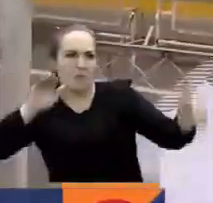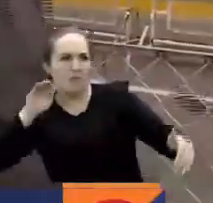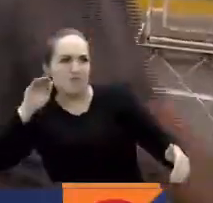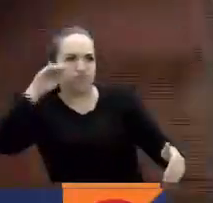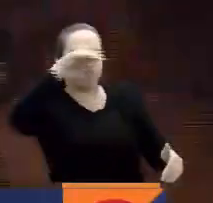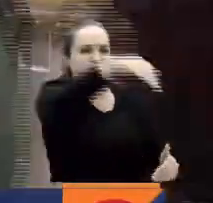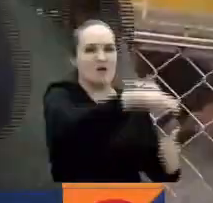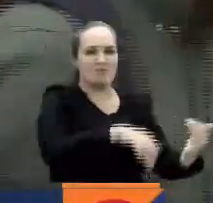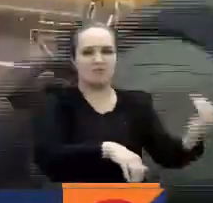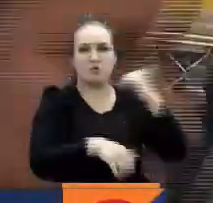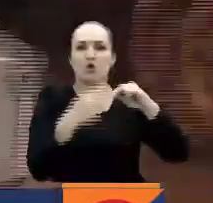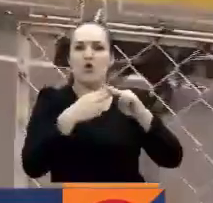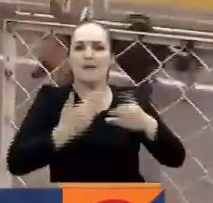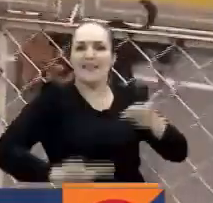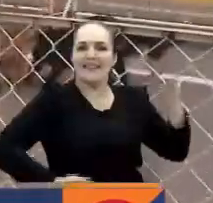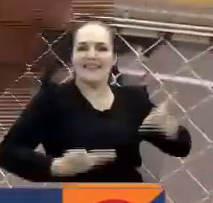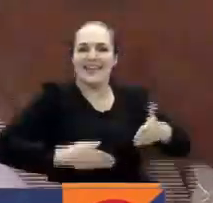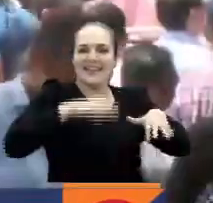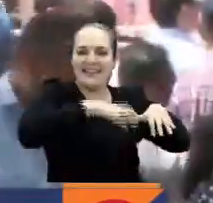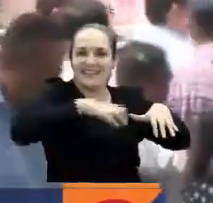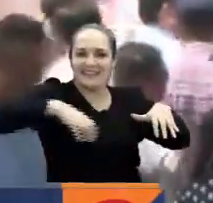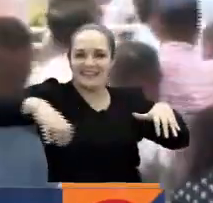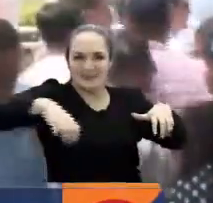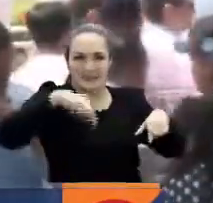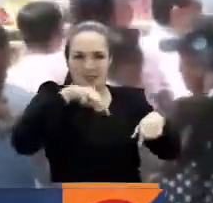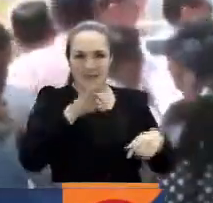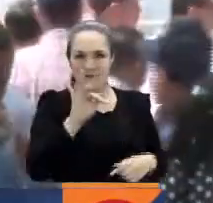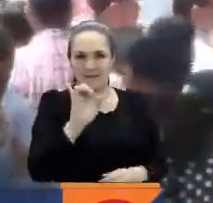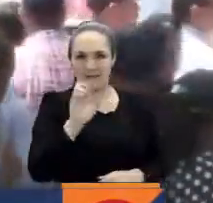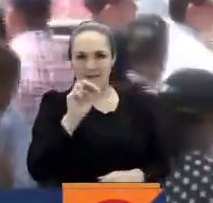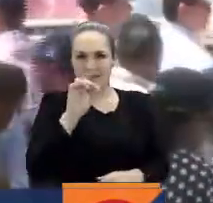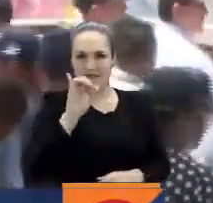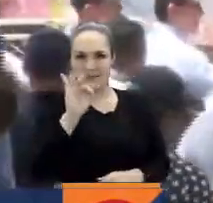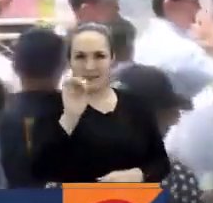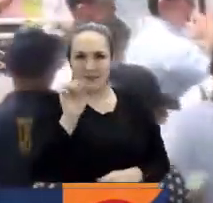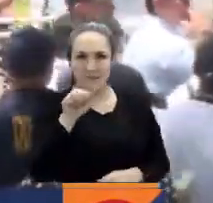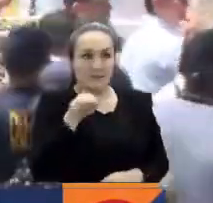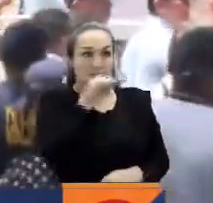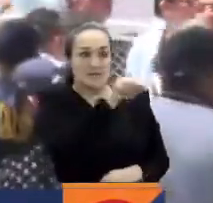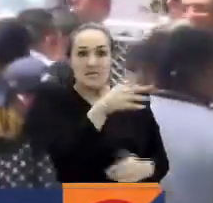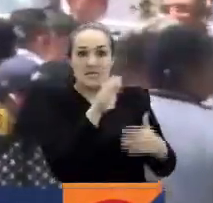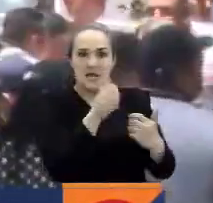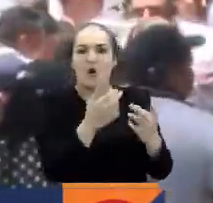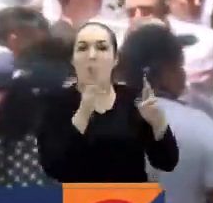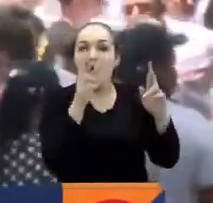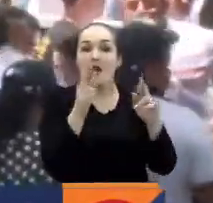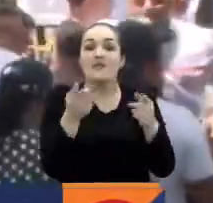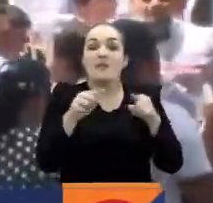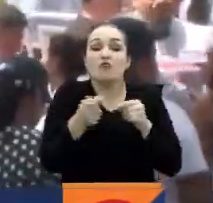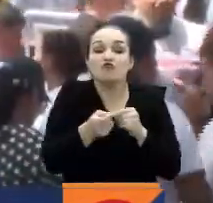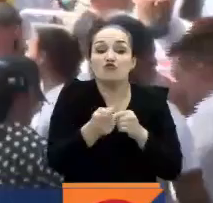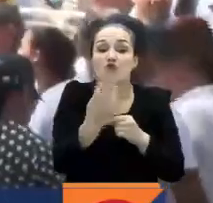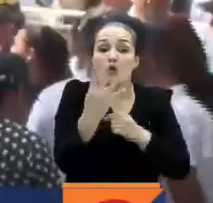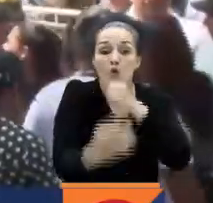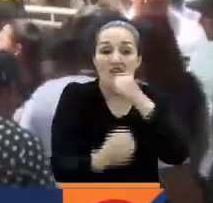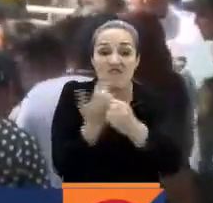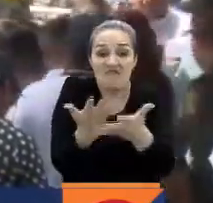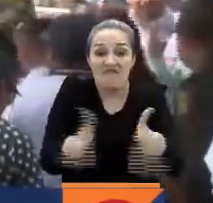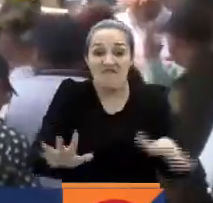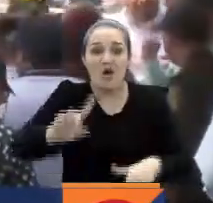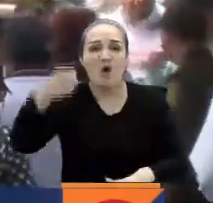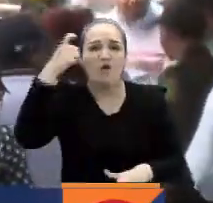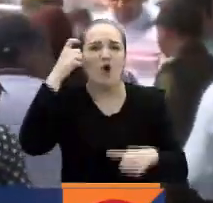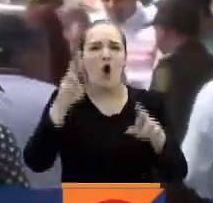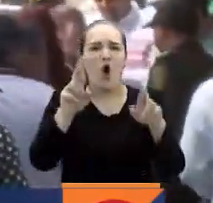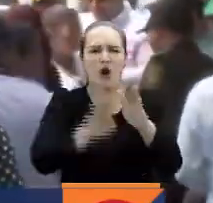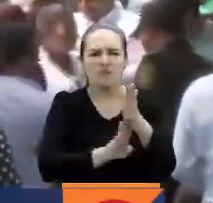circulación efectiva por allí. Dice el presidente que finalizando su gobierno espera que el intercambio comercial entre los dos países alcance una